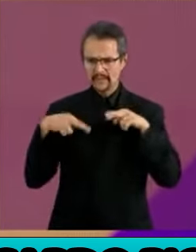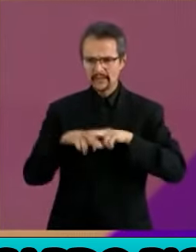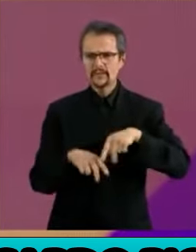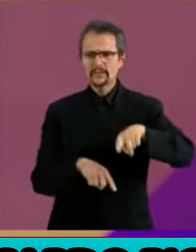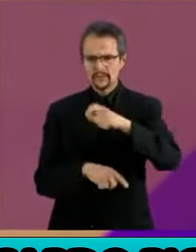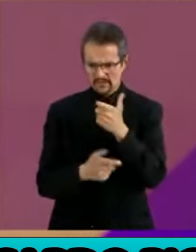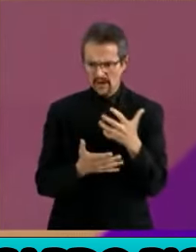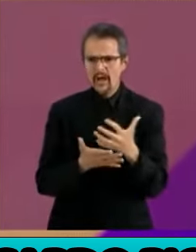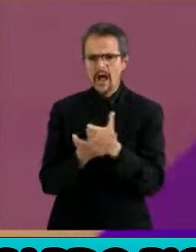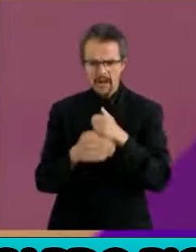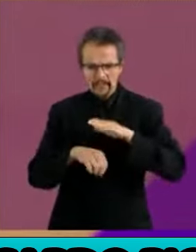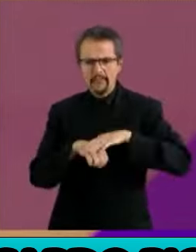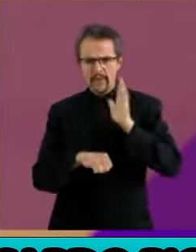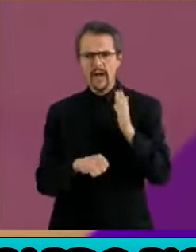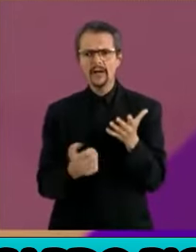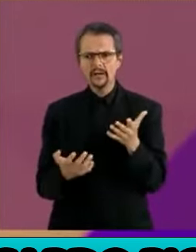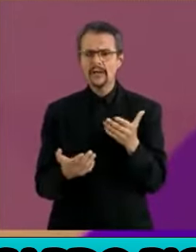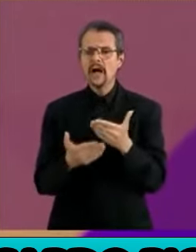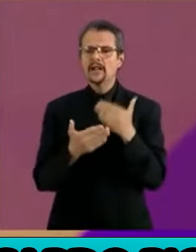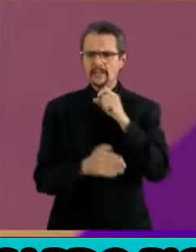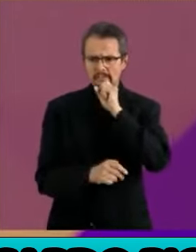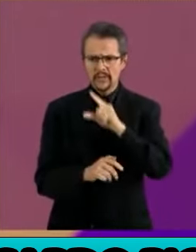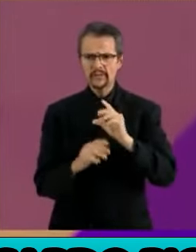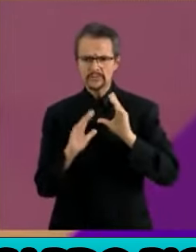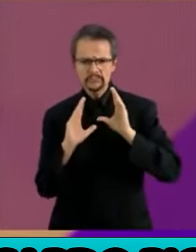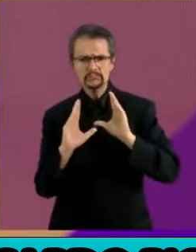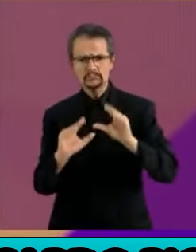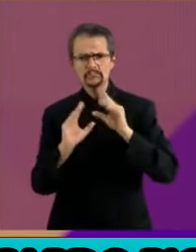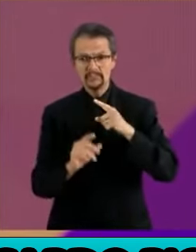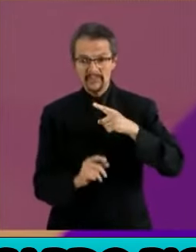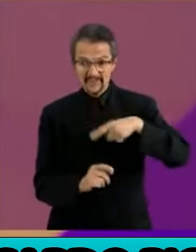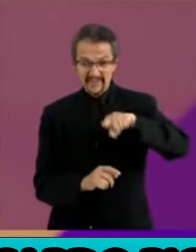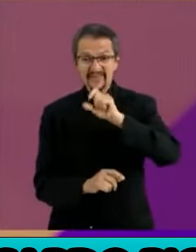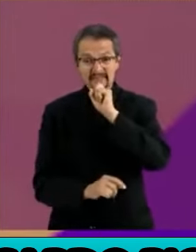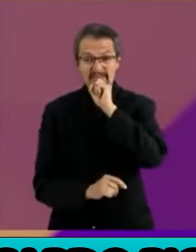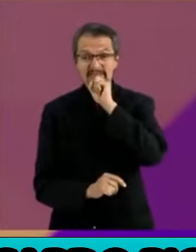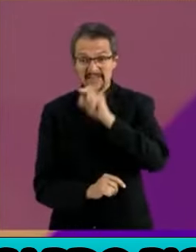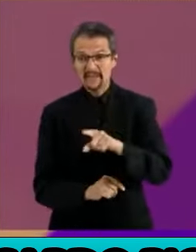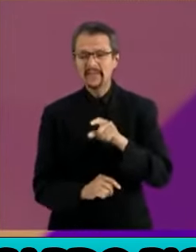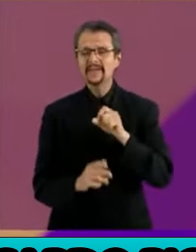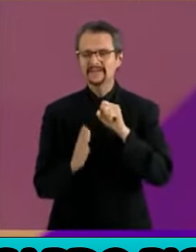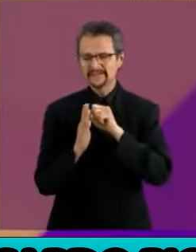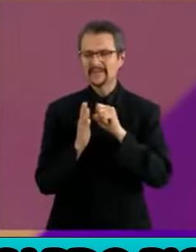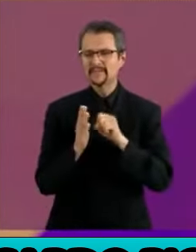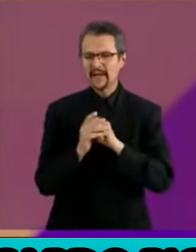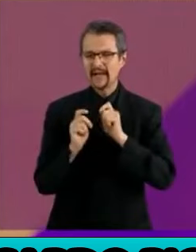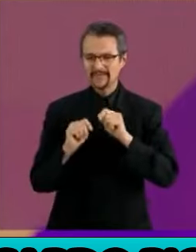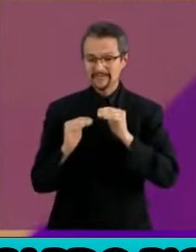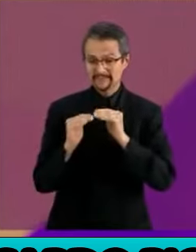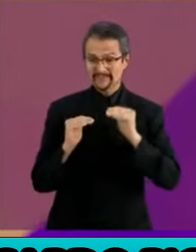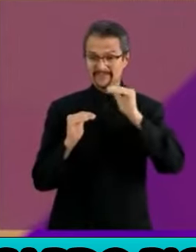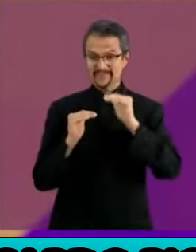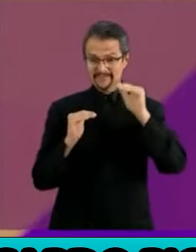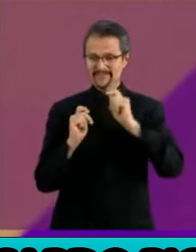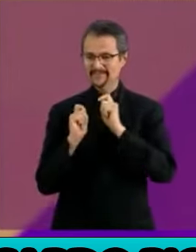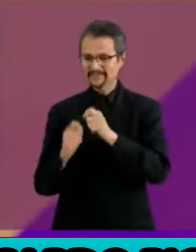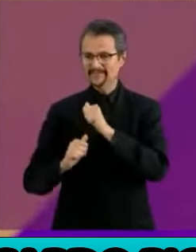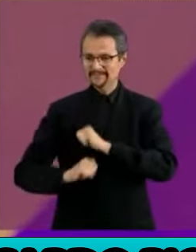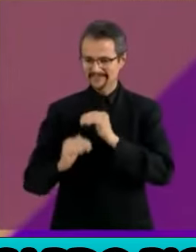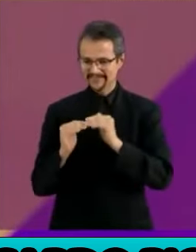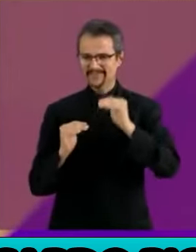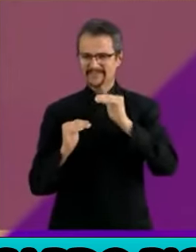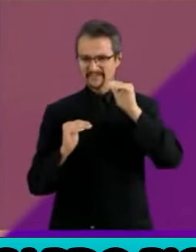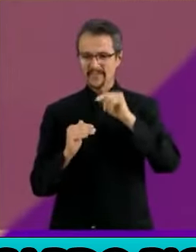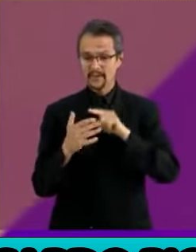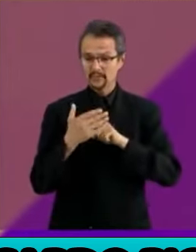a través de una capacitación y transparentar el sistema de ascensos que existe hoy en el sector educativo, porque